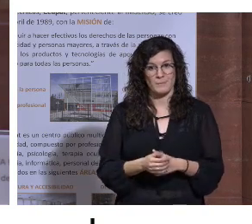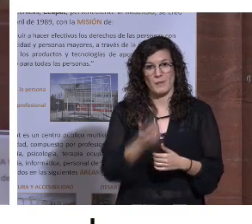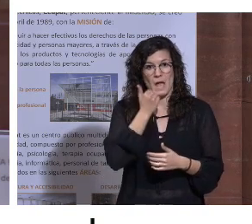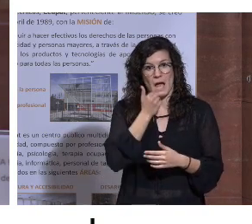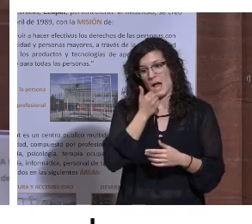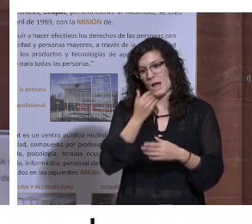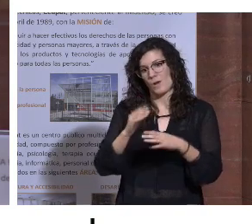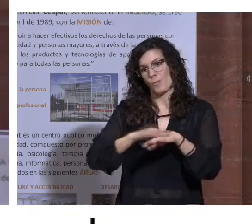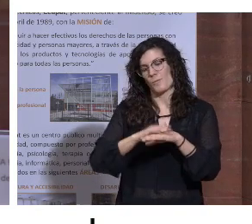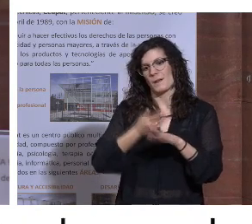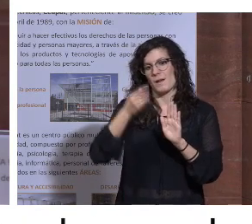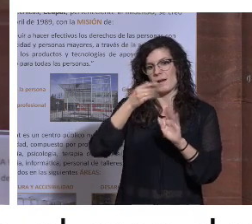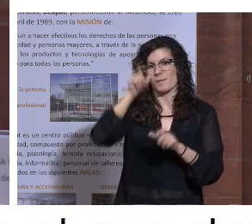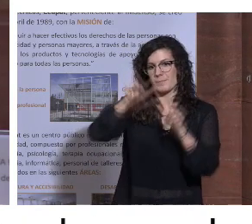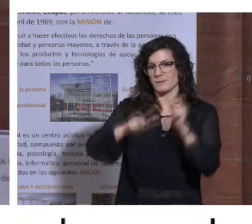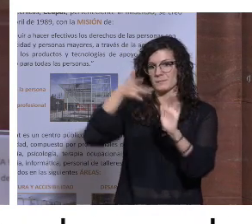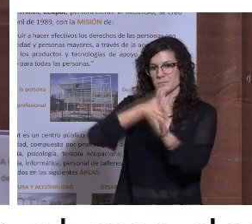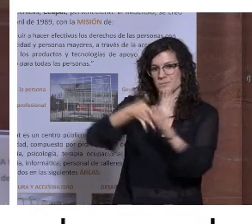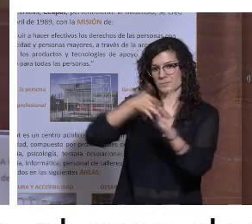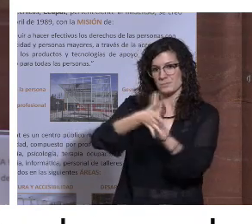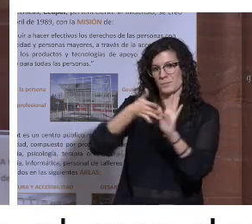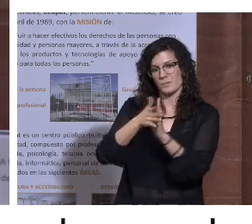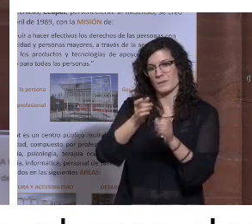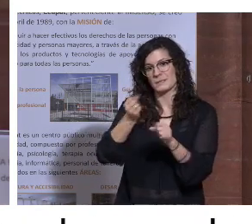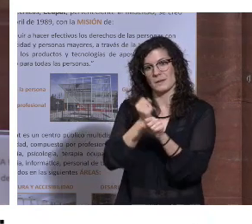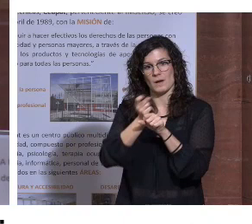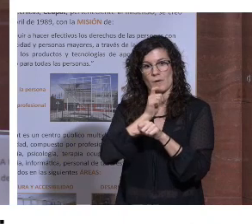las pautas a la gente para trabajar en ese ámbito, pues